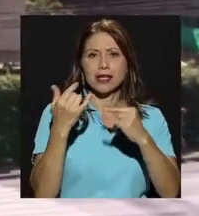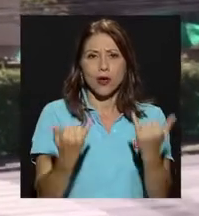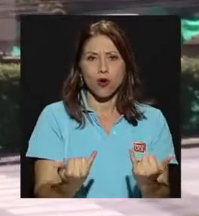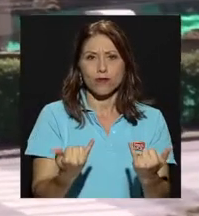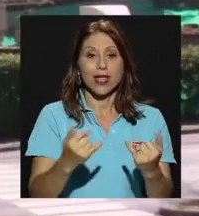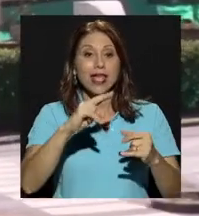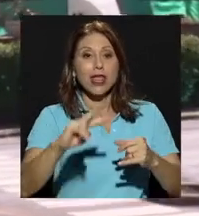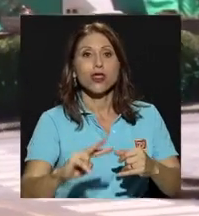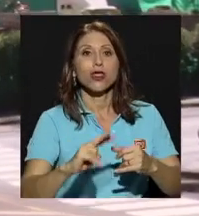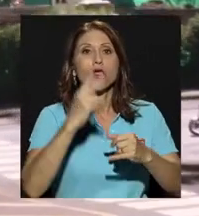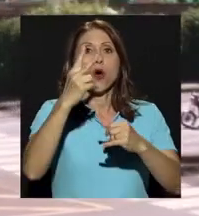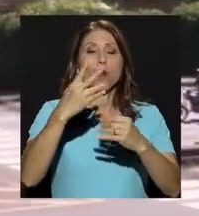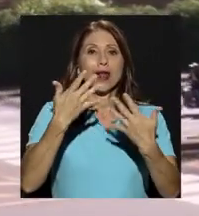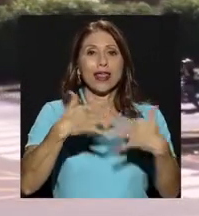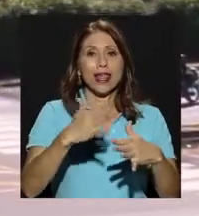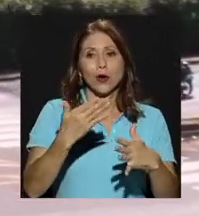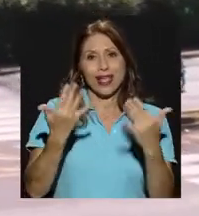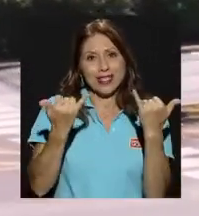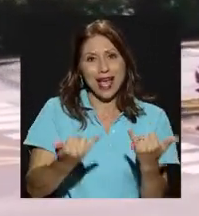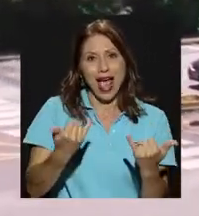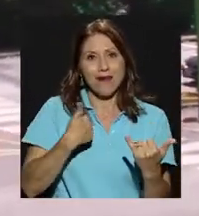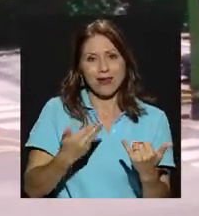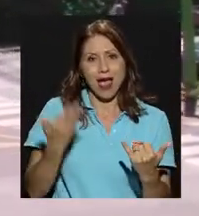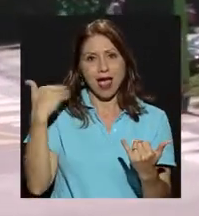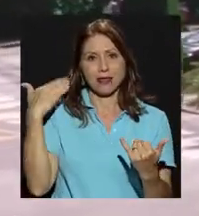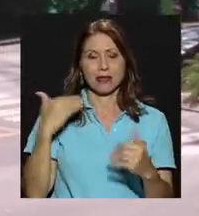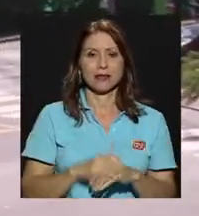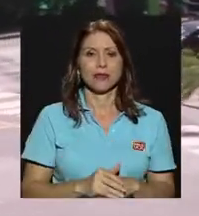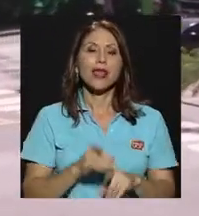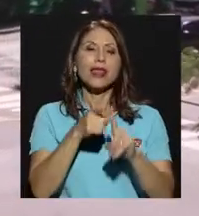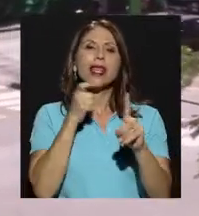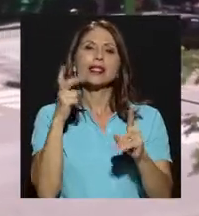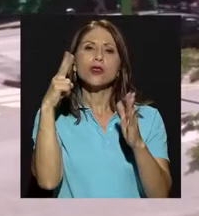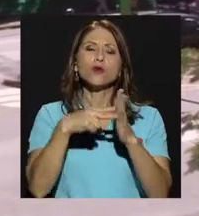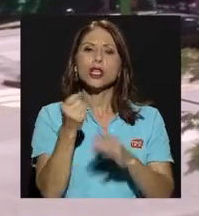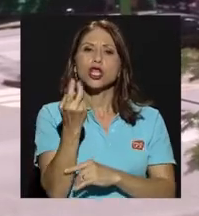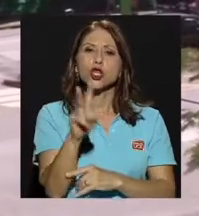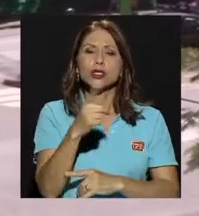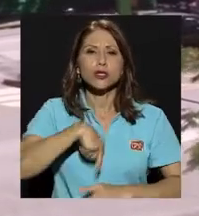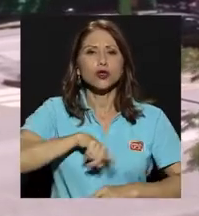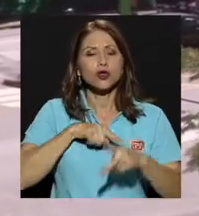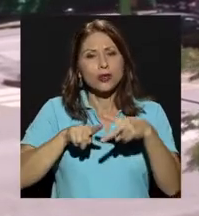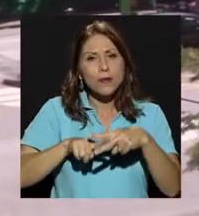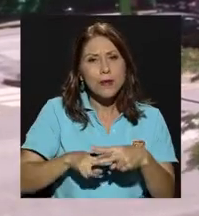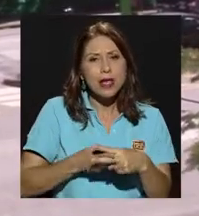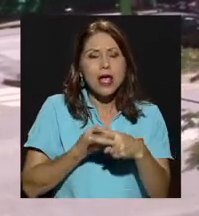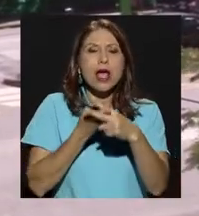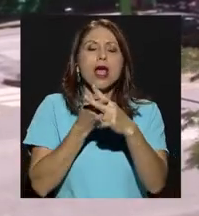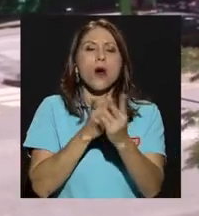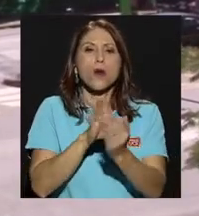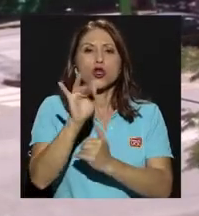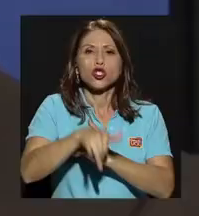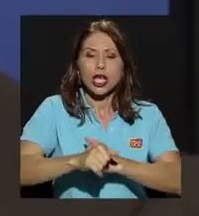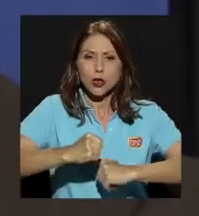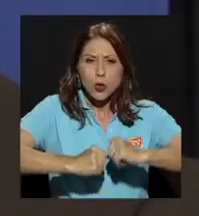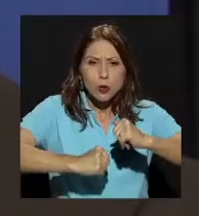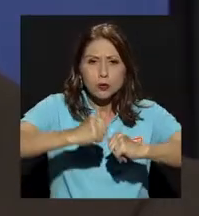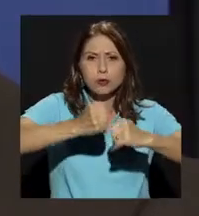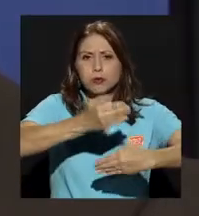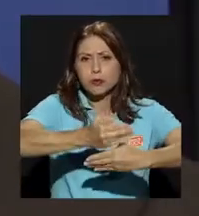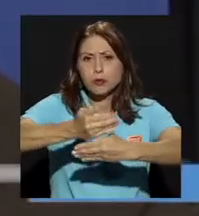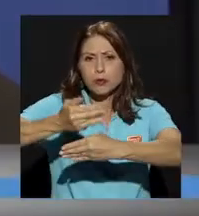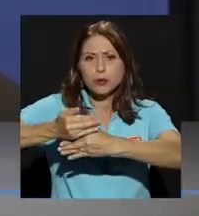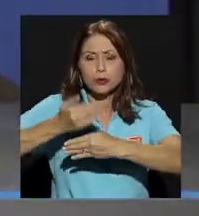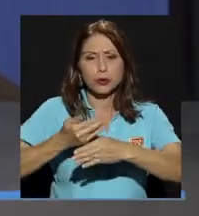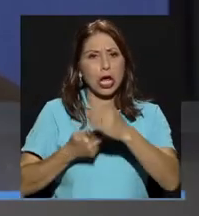que duplican a la infraestructura ya existente. Bueno, realmente desde el año 2012 iniciamos un proyecto de infraestructura que nos va a